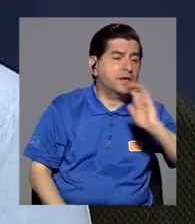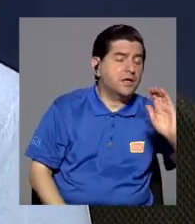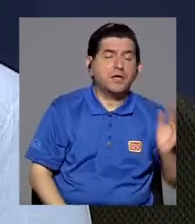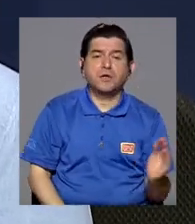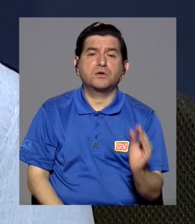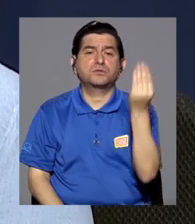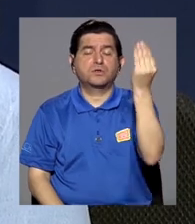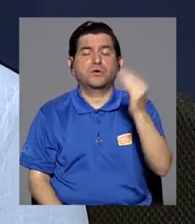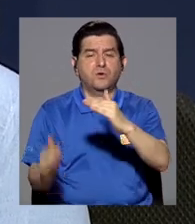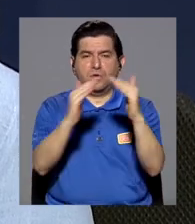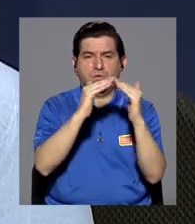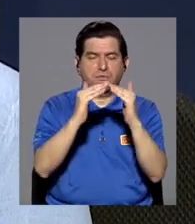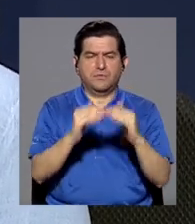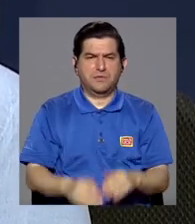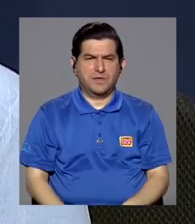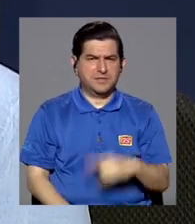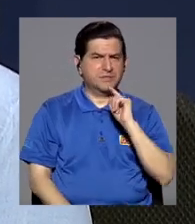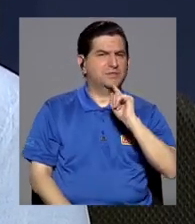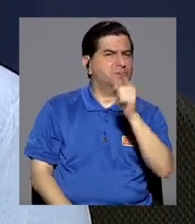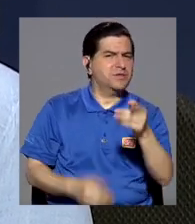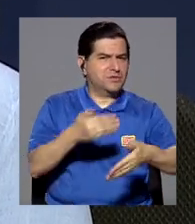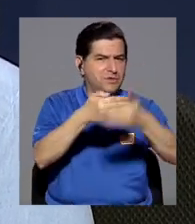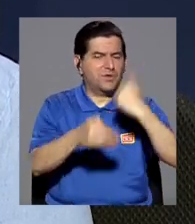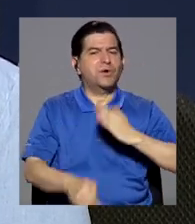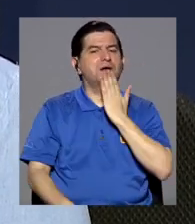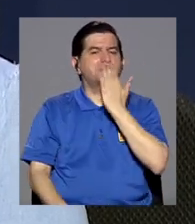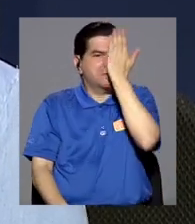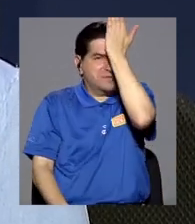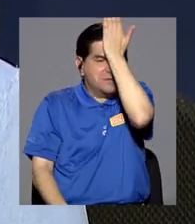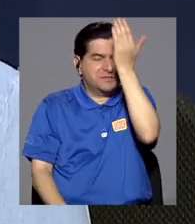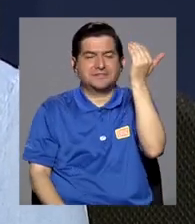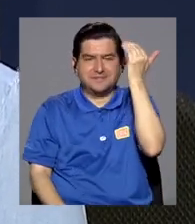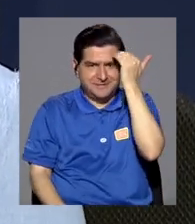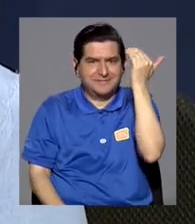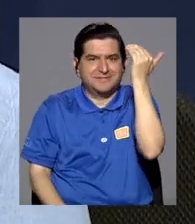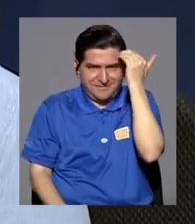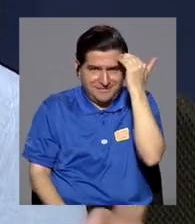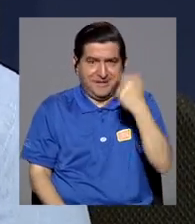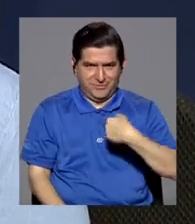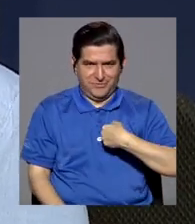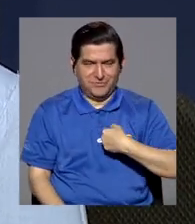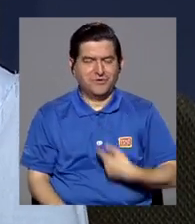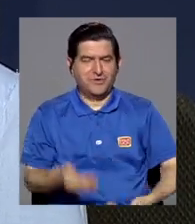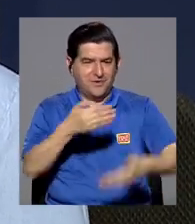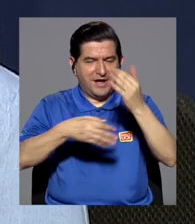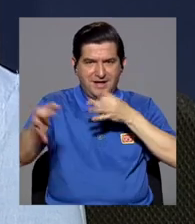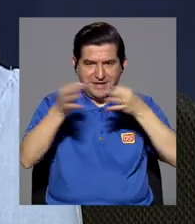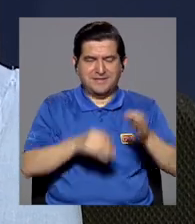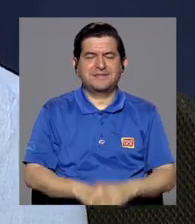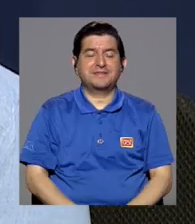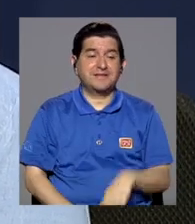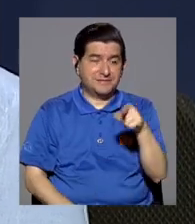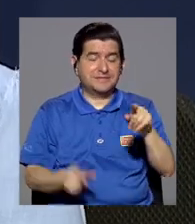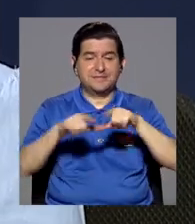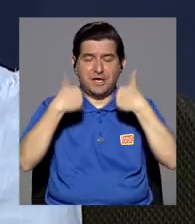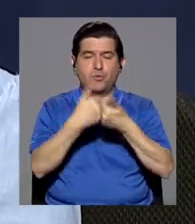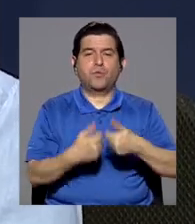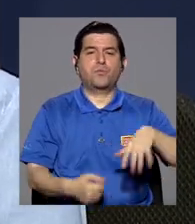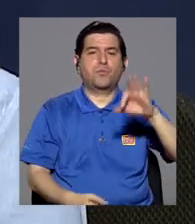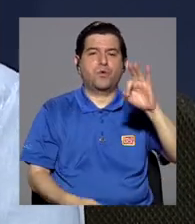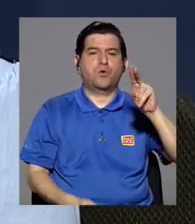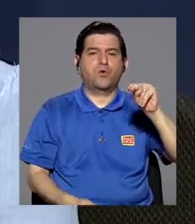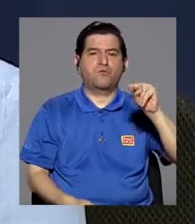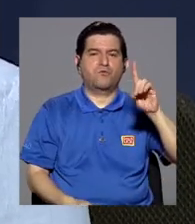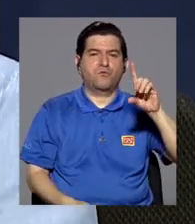las chicas de su comunidad ahora que hablabas y que mencionaste talamanca s por ejemplo antes te mencioné fundamentos que ellos tienen unas